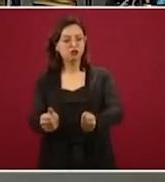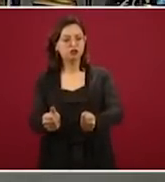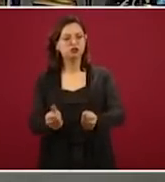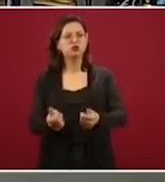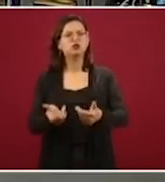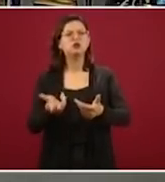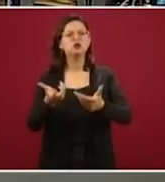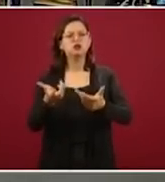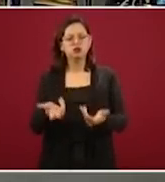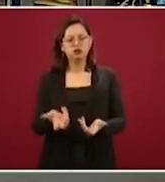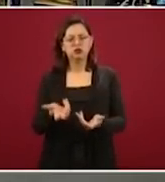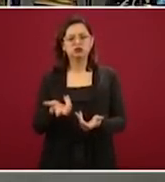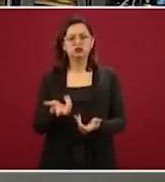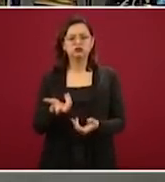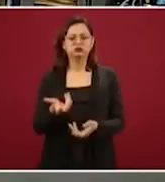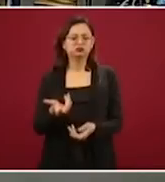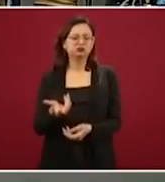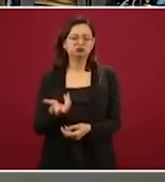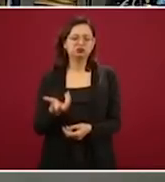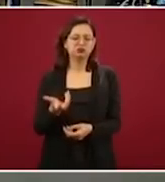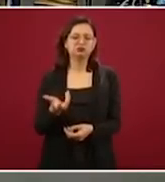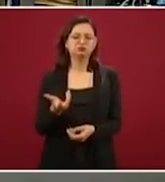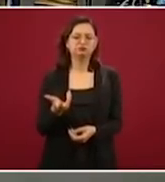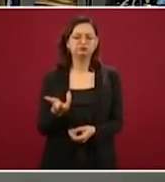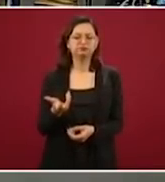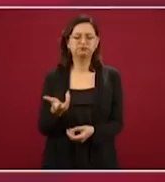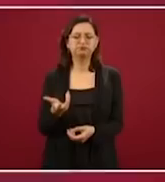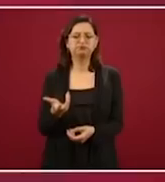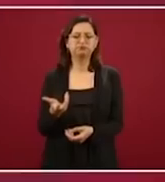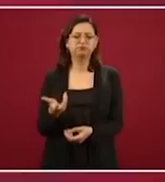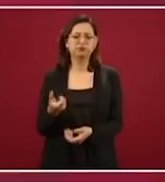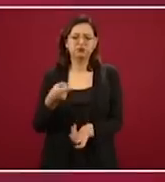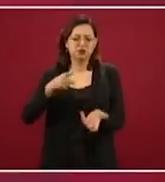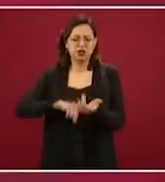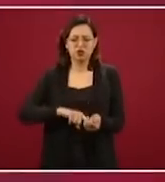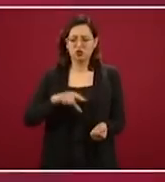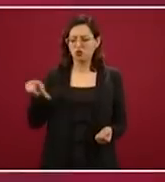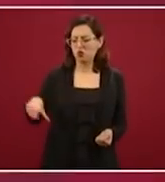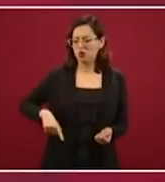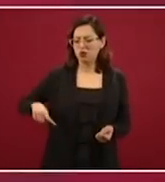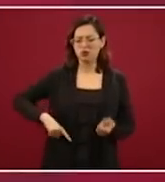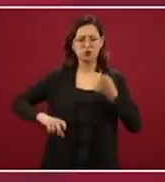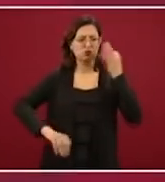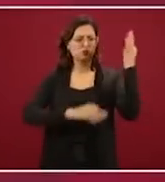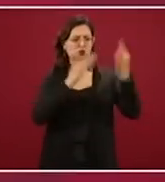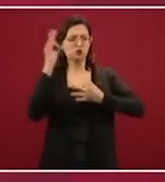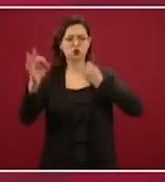con los gastos de publicidad del gobierno,